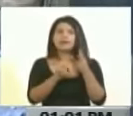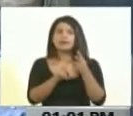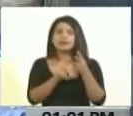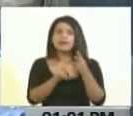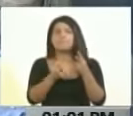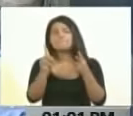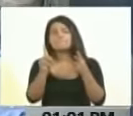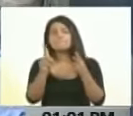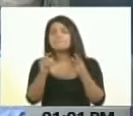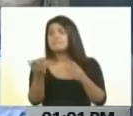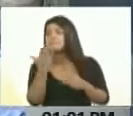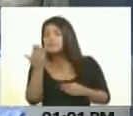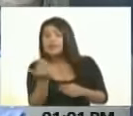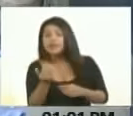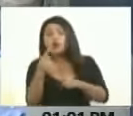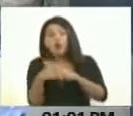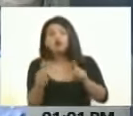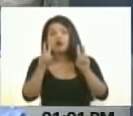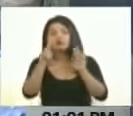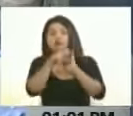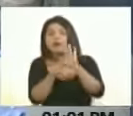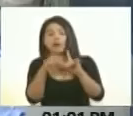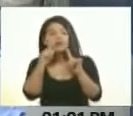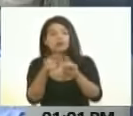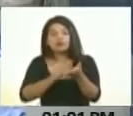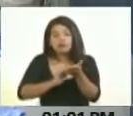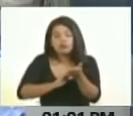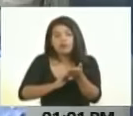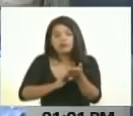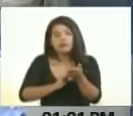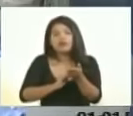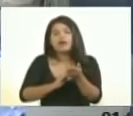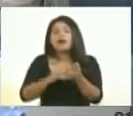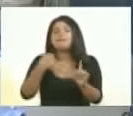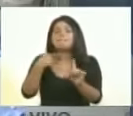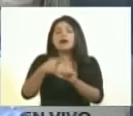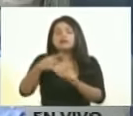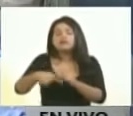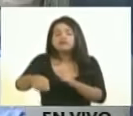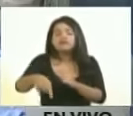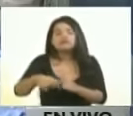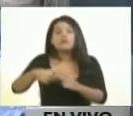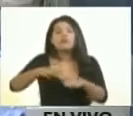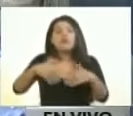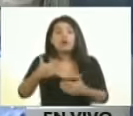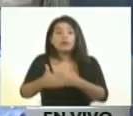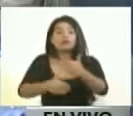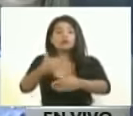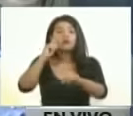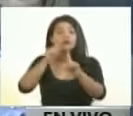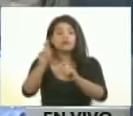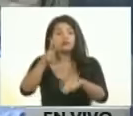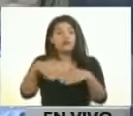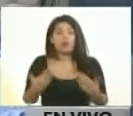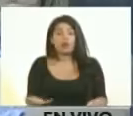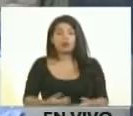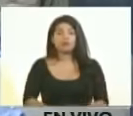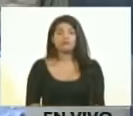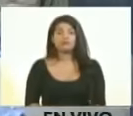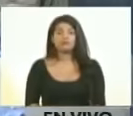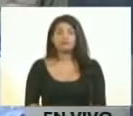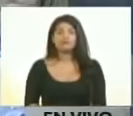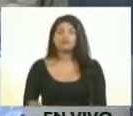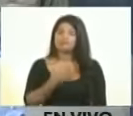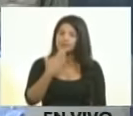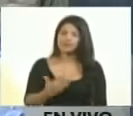si va a apelar a otro mecanismo para resolver esta controversia y cuáles serían los próximos pasos de Venezuela. Gracias.